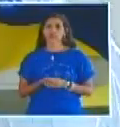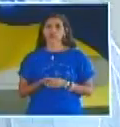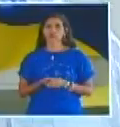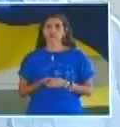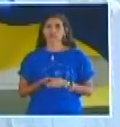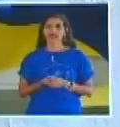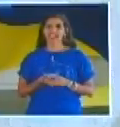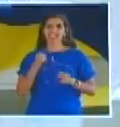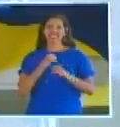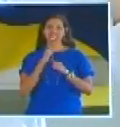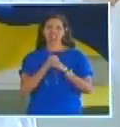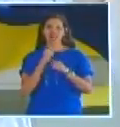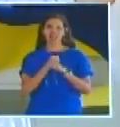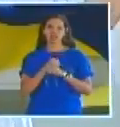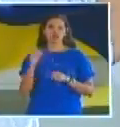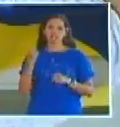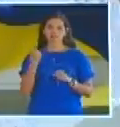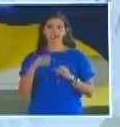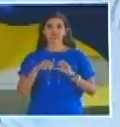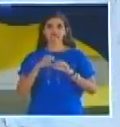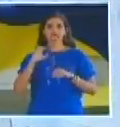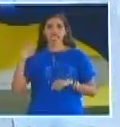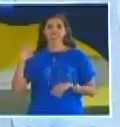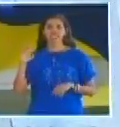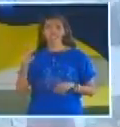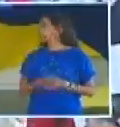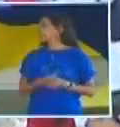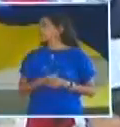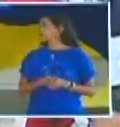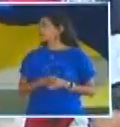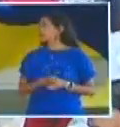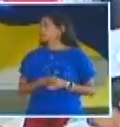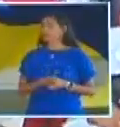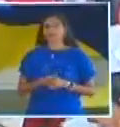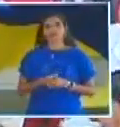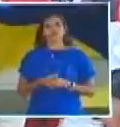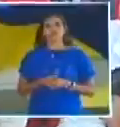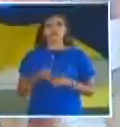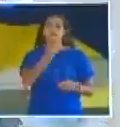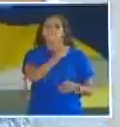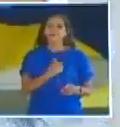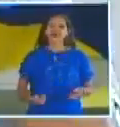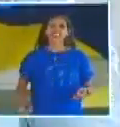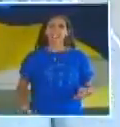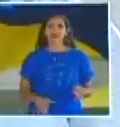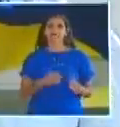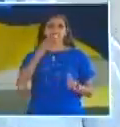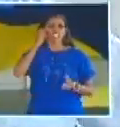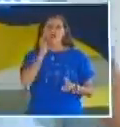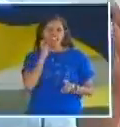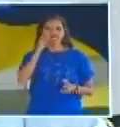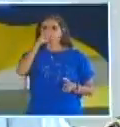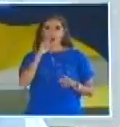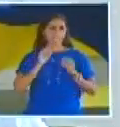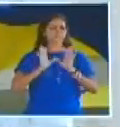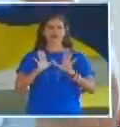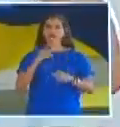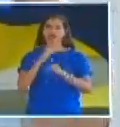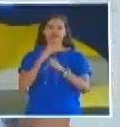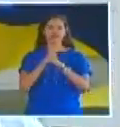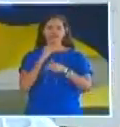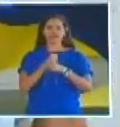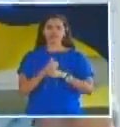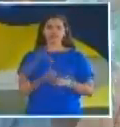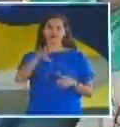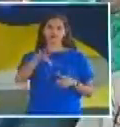trabajo, solamente en el este 100% que no trabajó, ni fascismo ni terrorismo para clase obrera. Clase